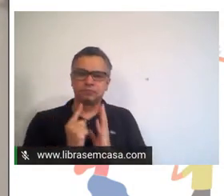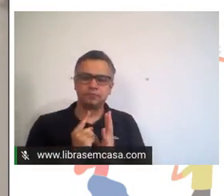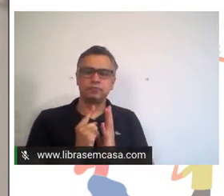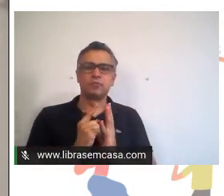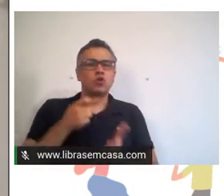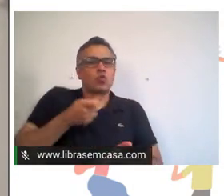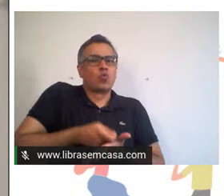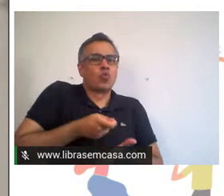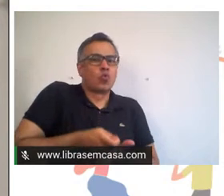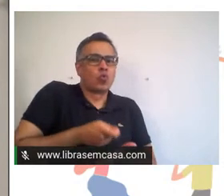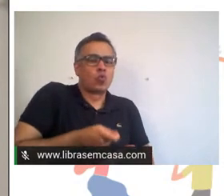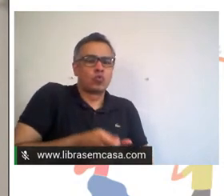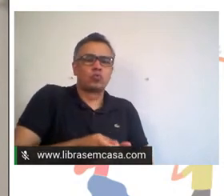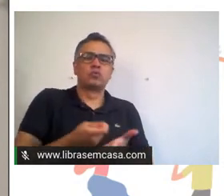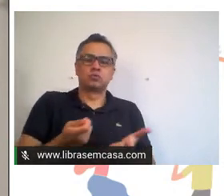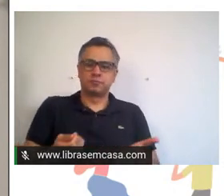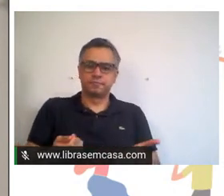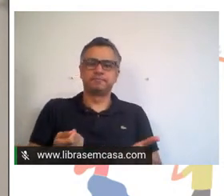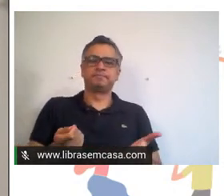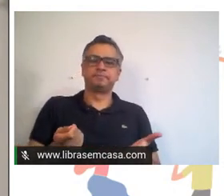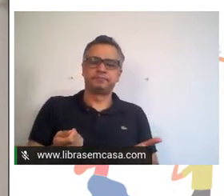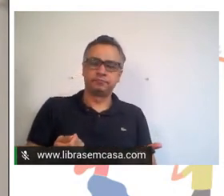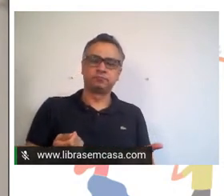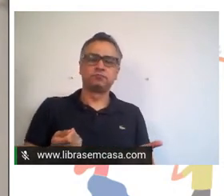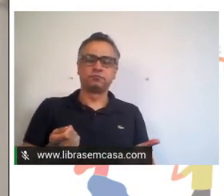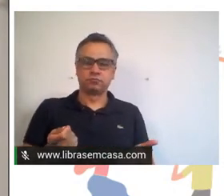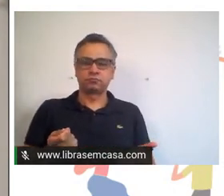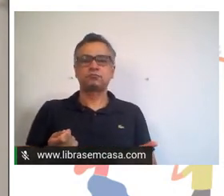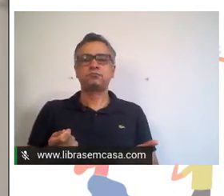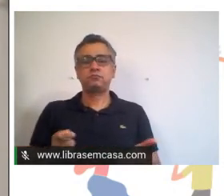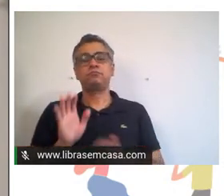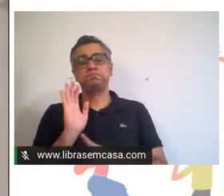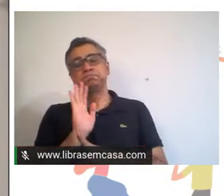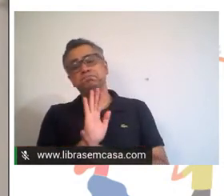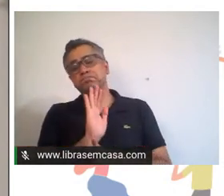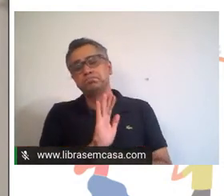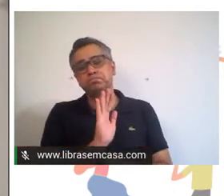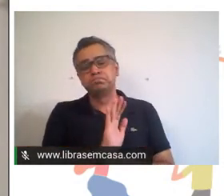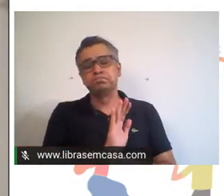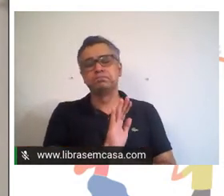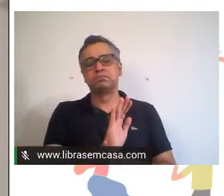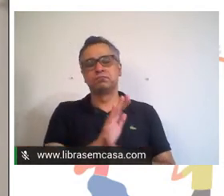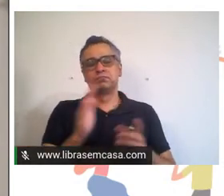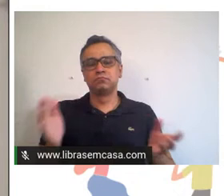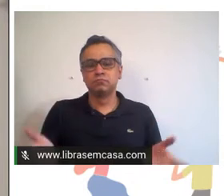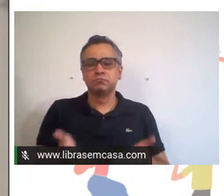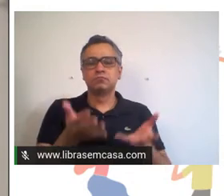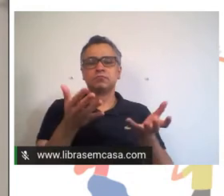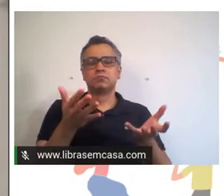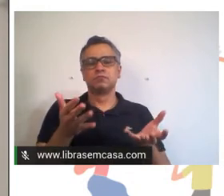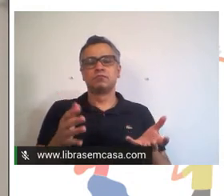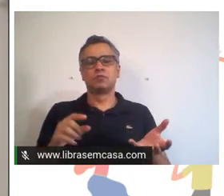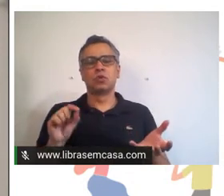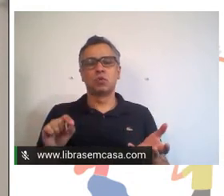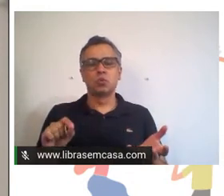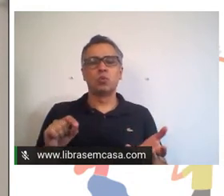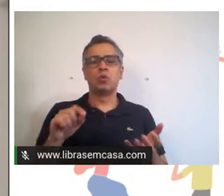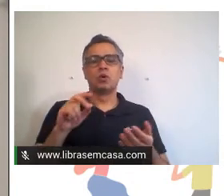obligatorio, que sin duda sirve para